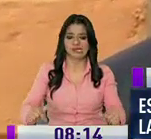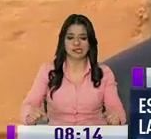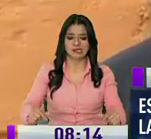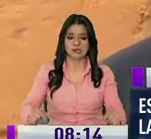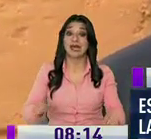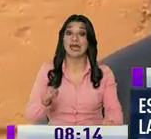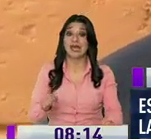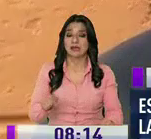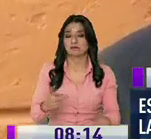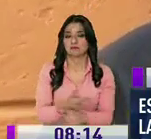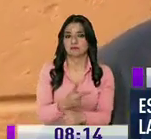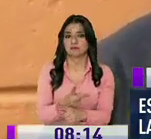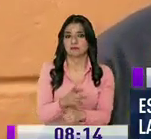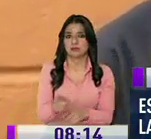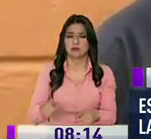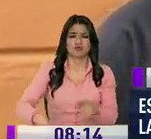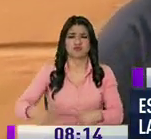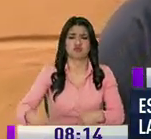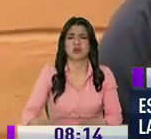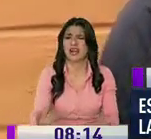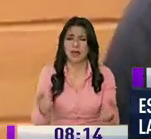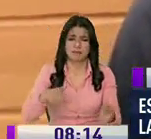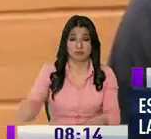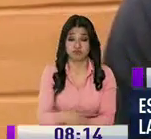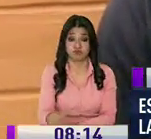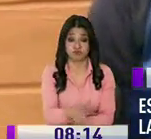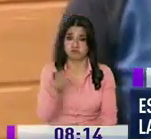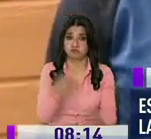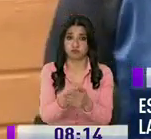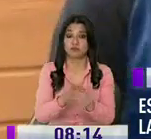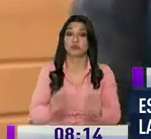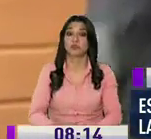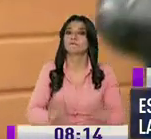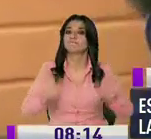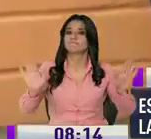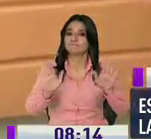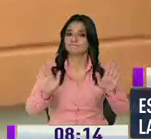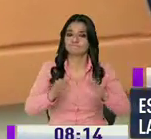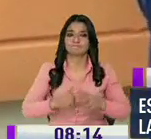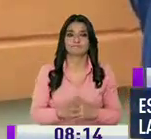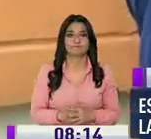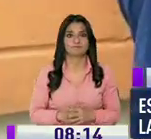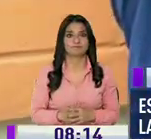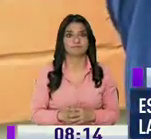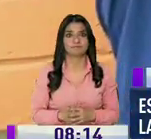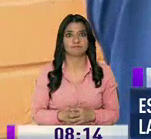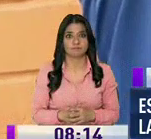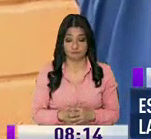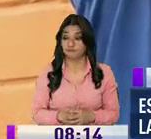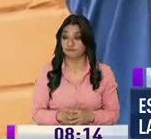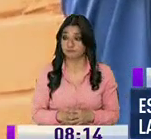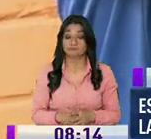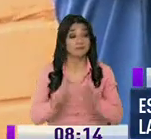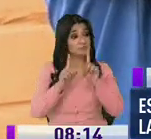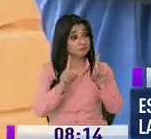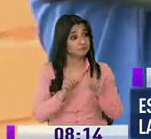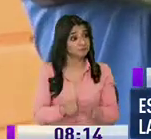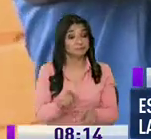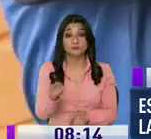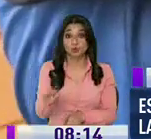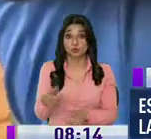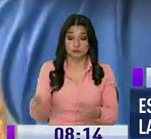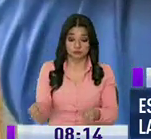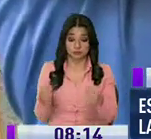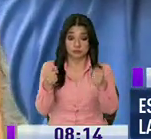ocasiona velocidad excesiva y puede causar accidentes. Aquí algo muy interesante, cuando los participantes traigan su